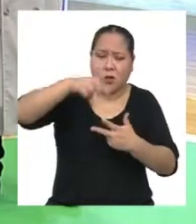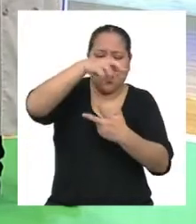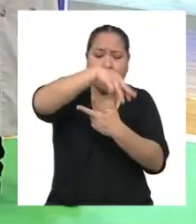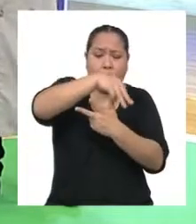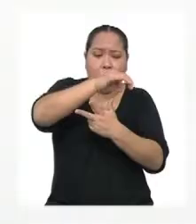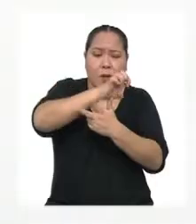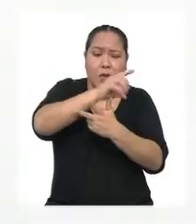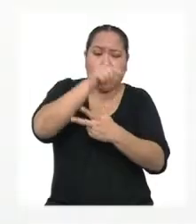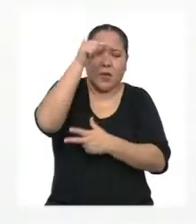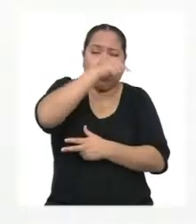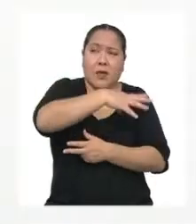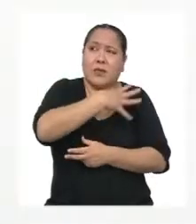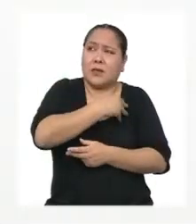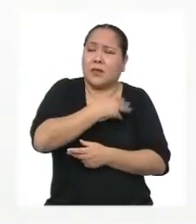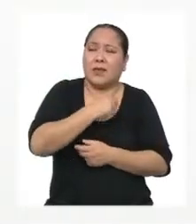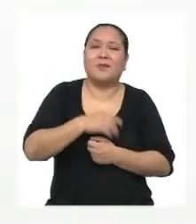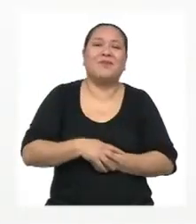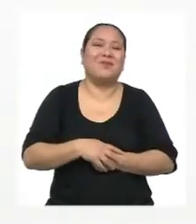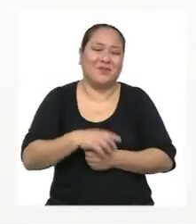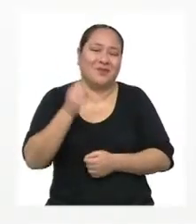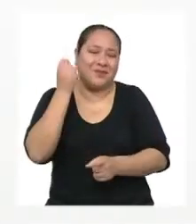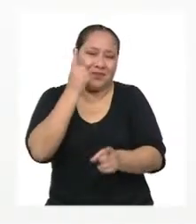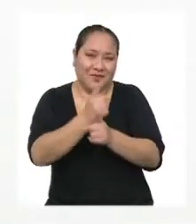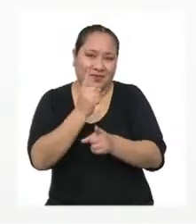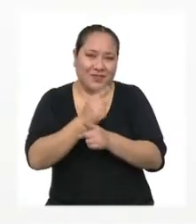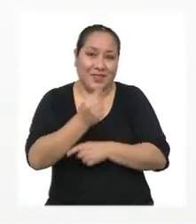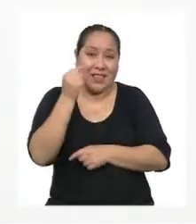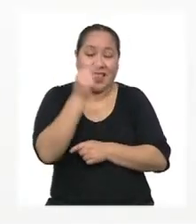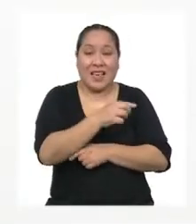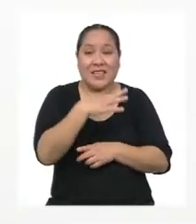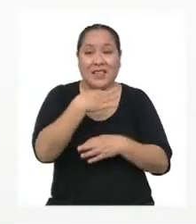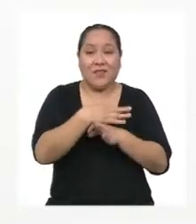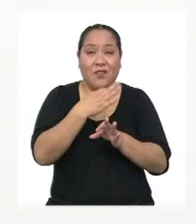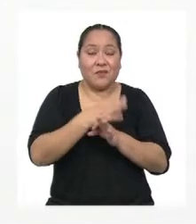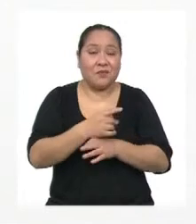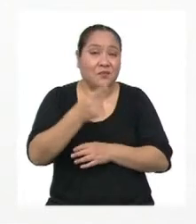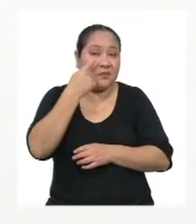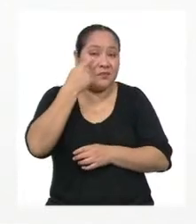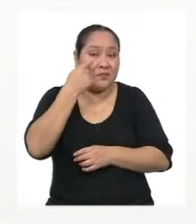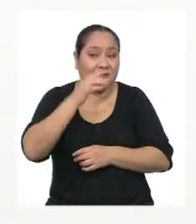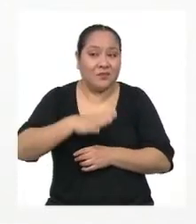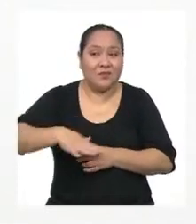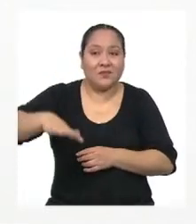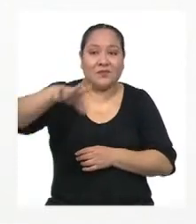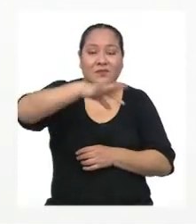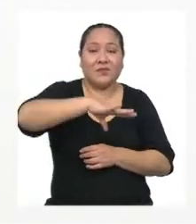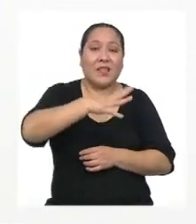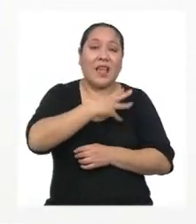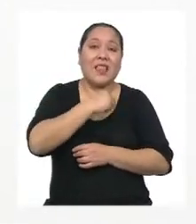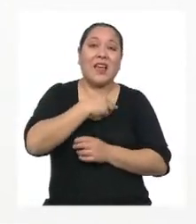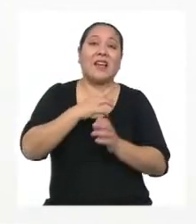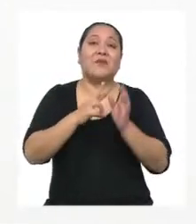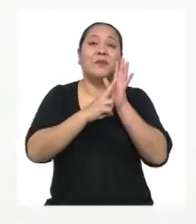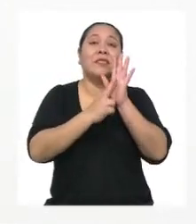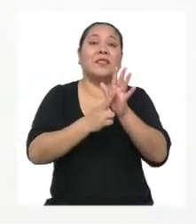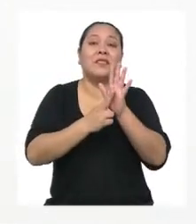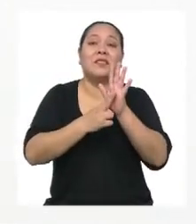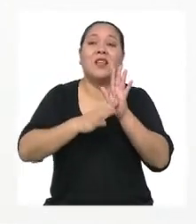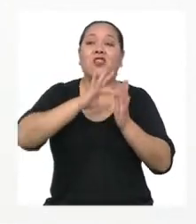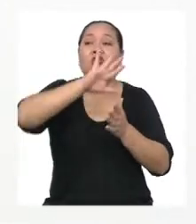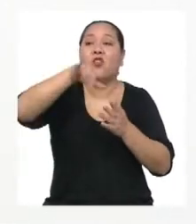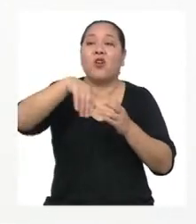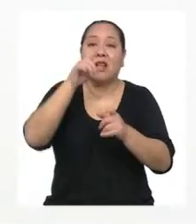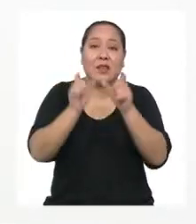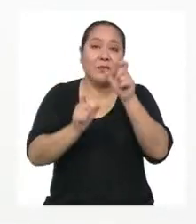de la edad. Exacto. Y de esa manera podrás conocer la edad representativa de tu muestra de